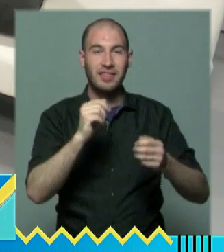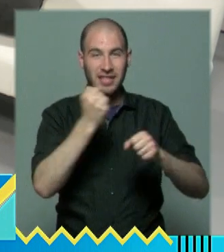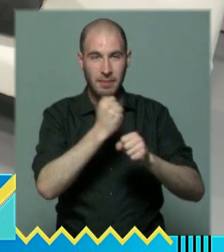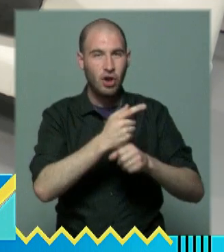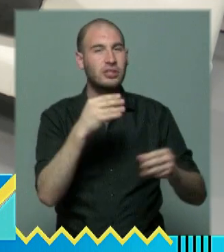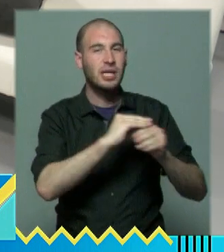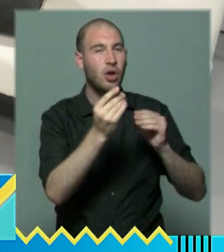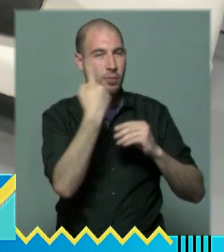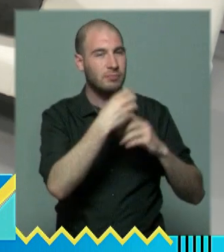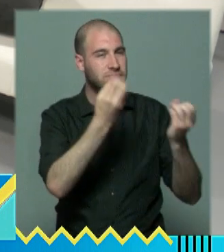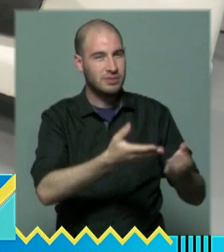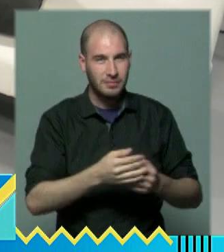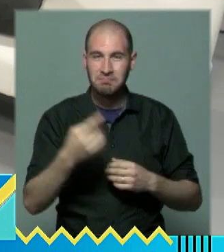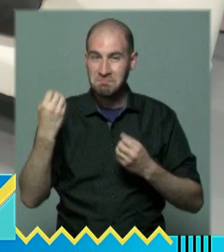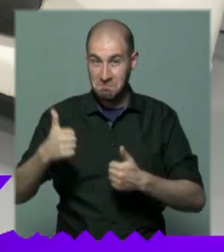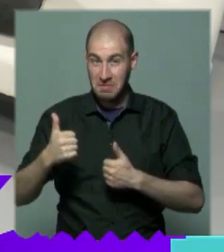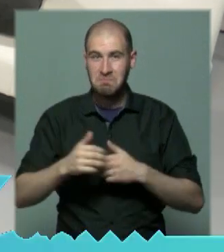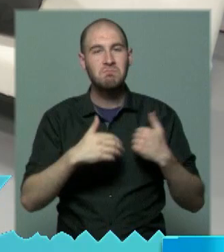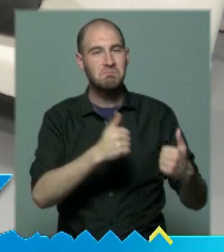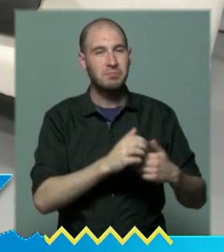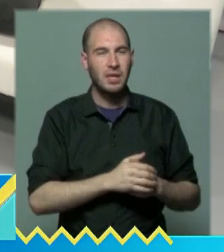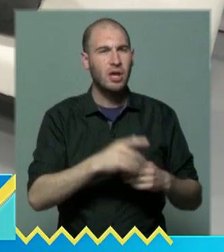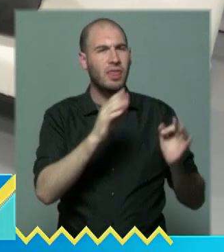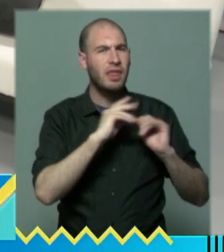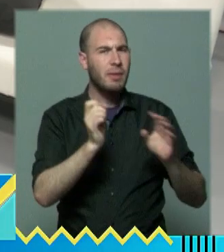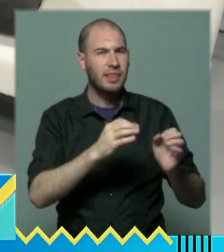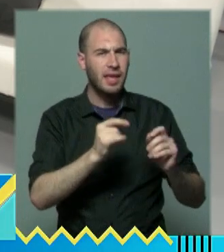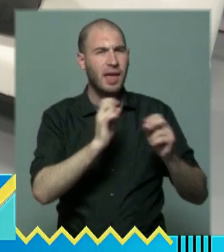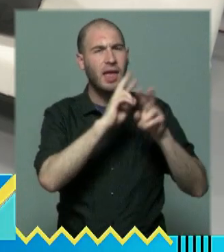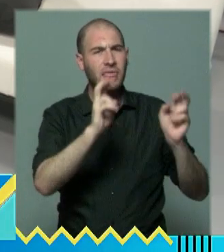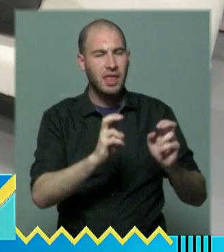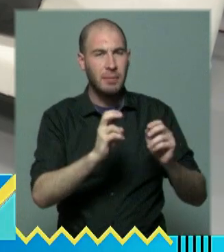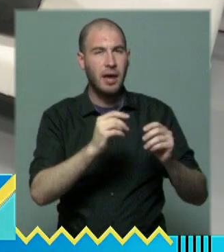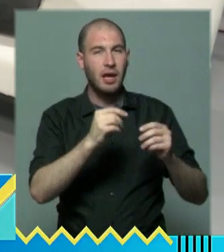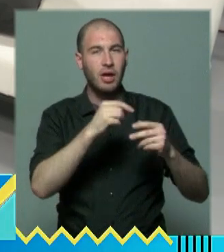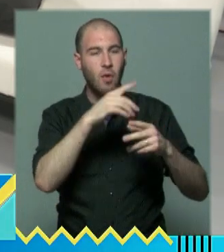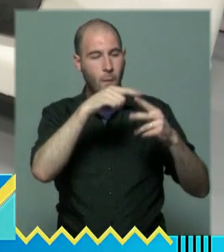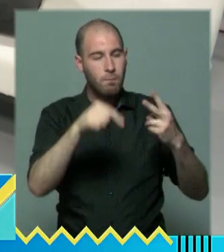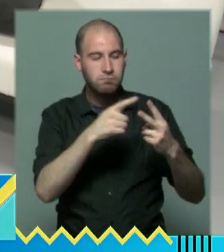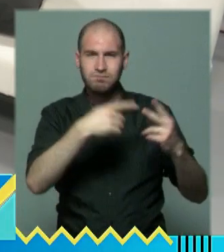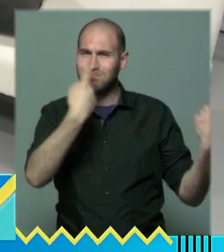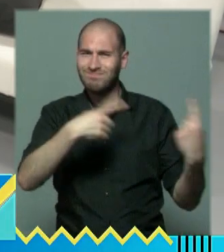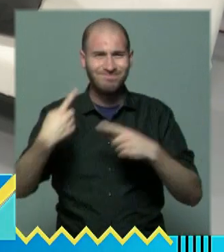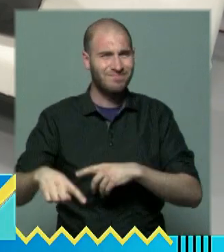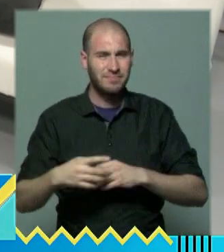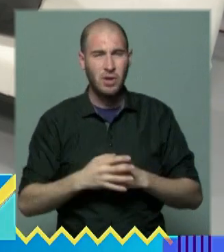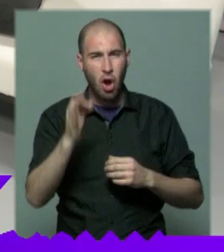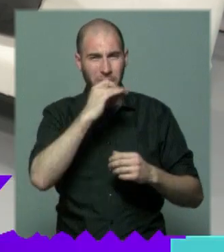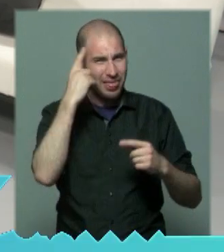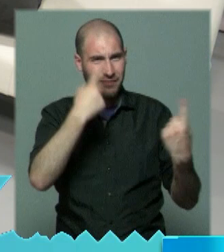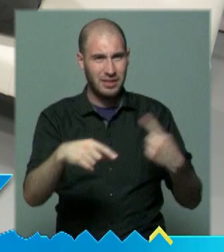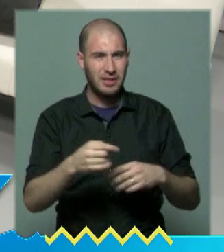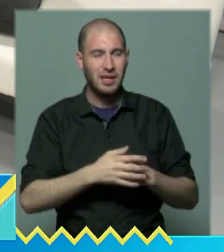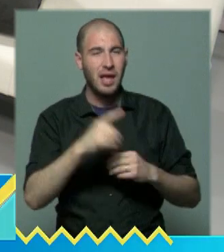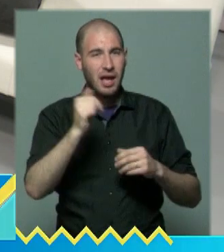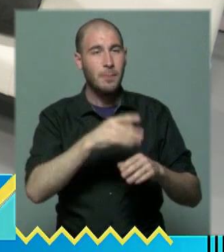saludo a mi compañero Marcelo Sastre. ¿Cómo estás, Chelo? ¿Cómo estás, Gastón? ¿Todo bien? Bien, algo para debatir, temáticas que tiene dos posturas muy marcadas y algo que vamos a